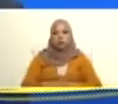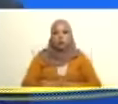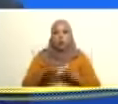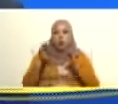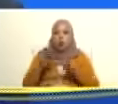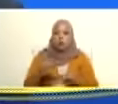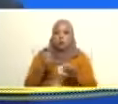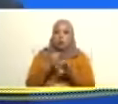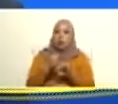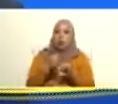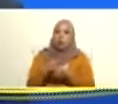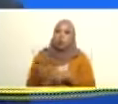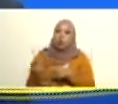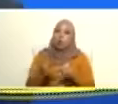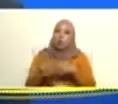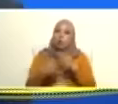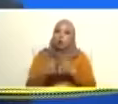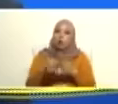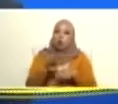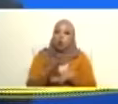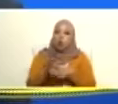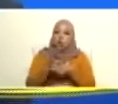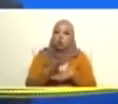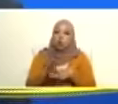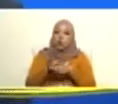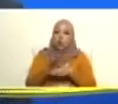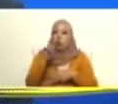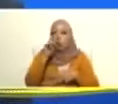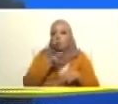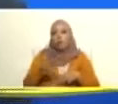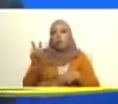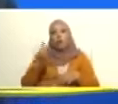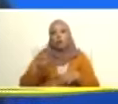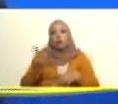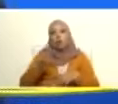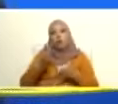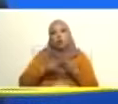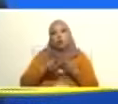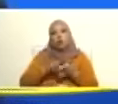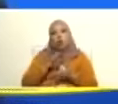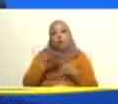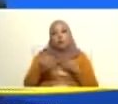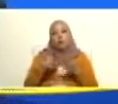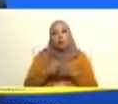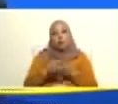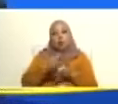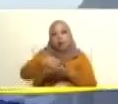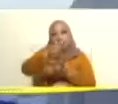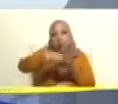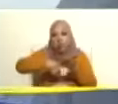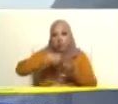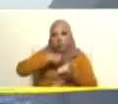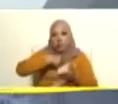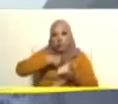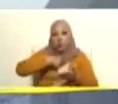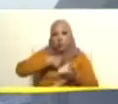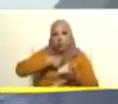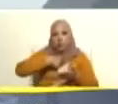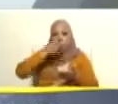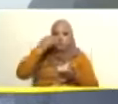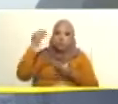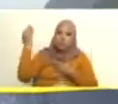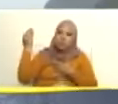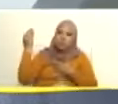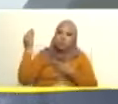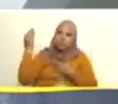asegurador que proteja al país todo, a Venezuela todo, firmo y